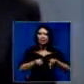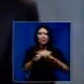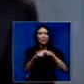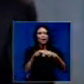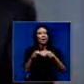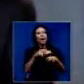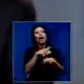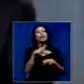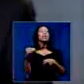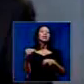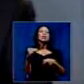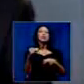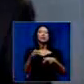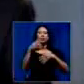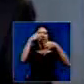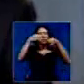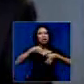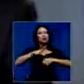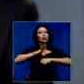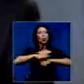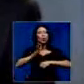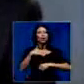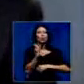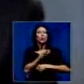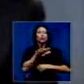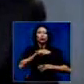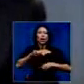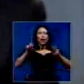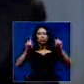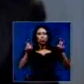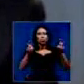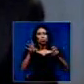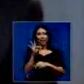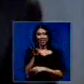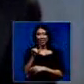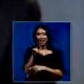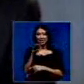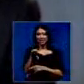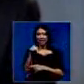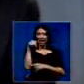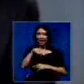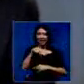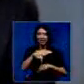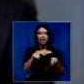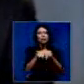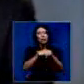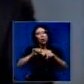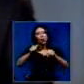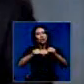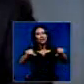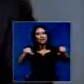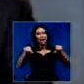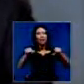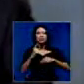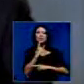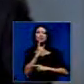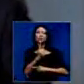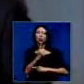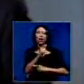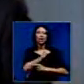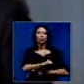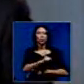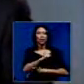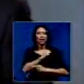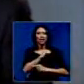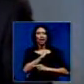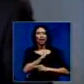decidir libremente sobre nuestros asuntos. El TLC en esta y en otras áreas lesiona la soberanía de Costa